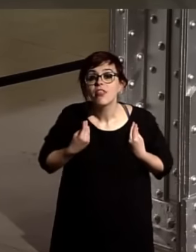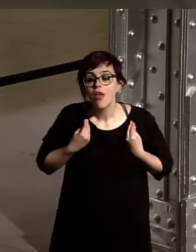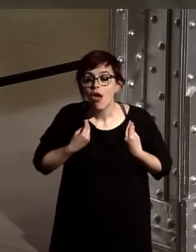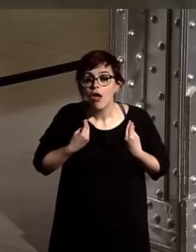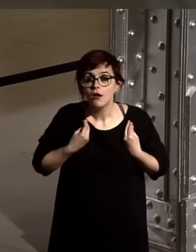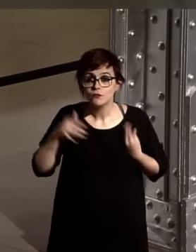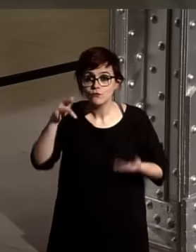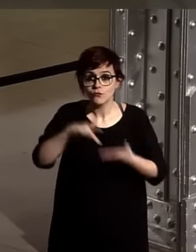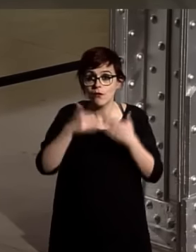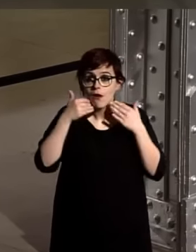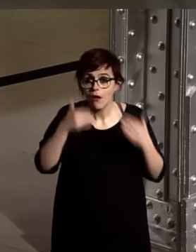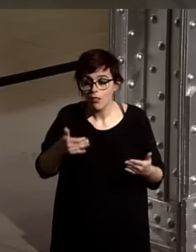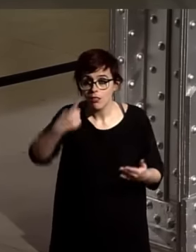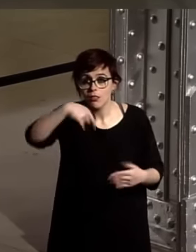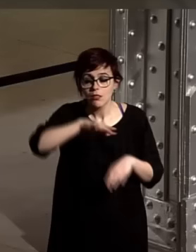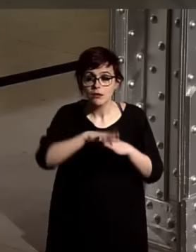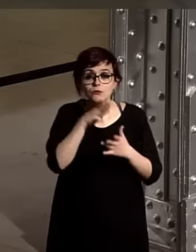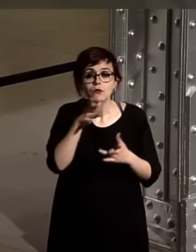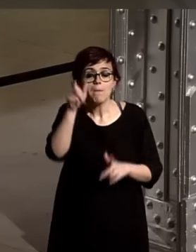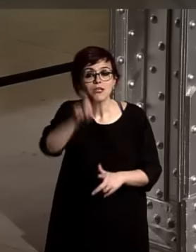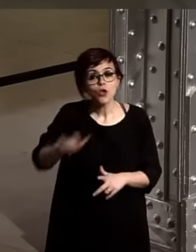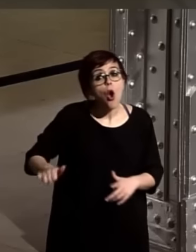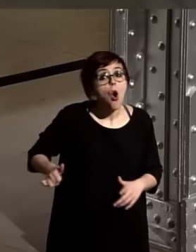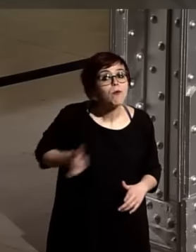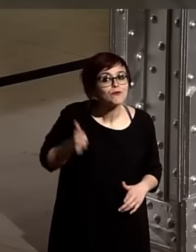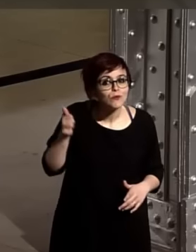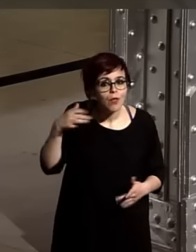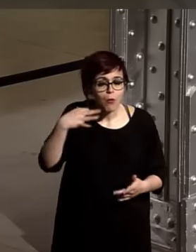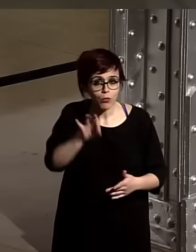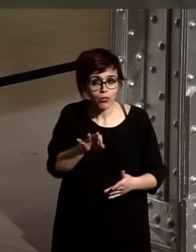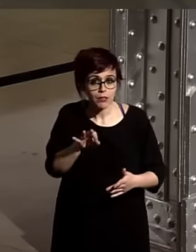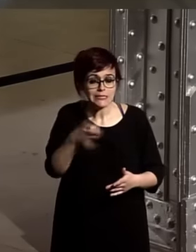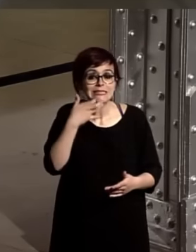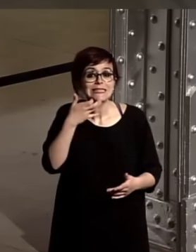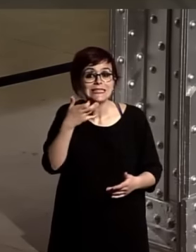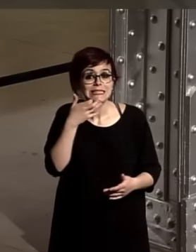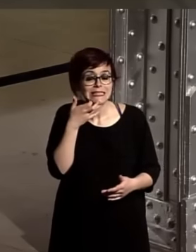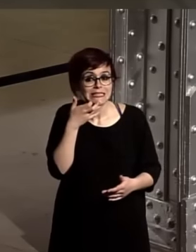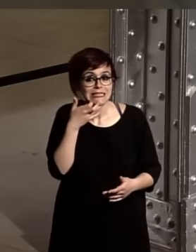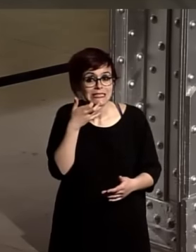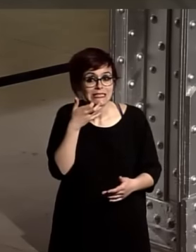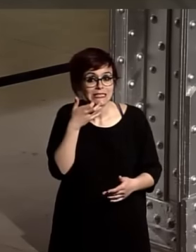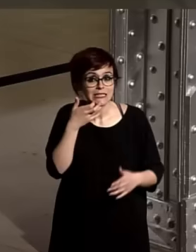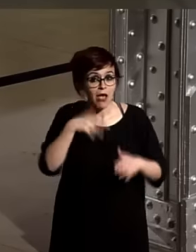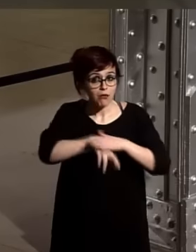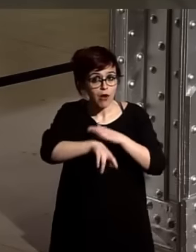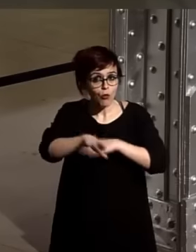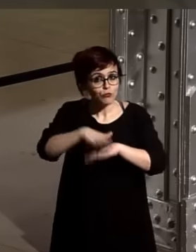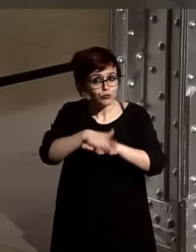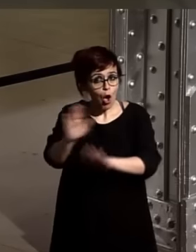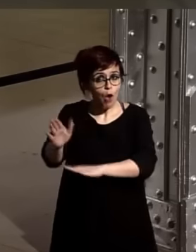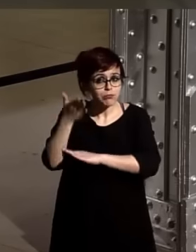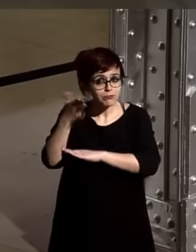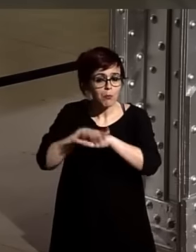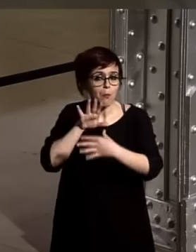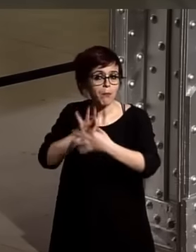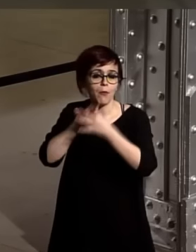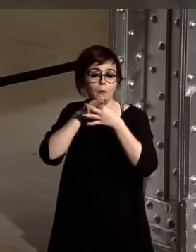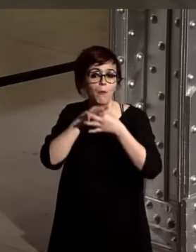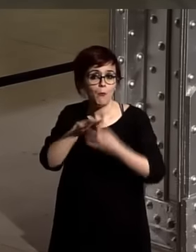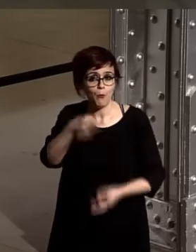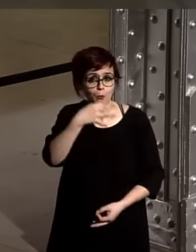persona o como una persona puede tener una oportunidad si se ponen los medios eh que lo hacen posible no es decir